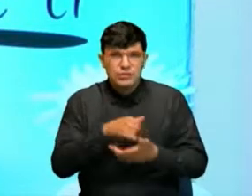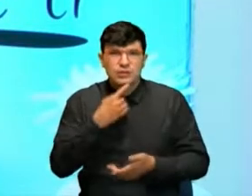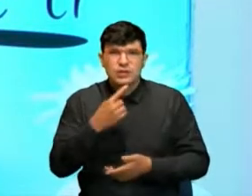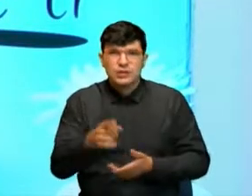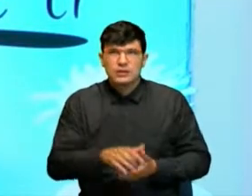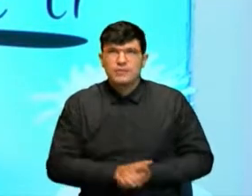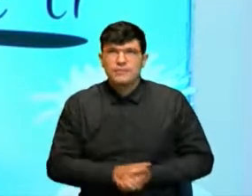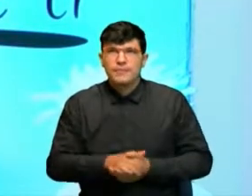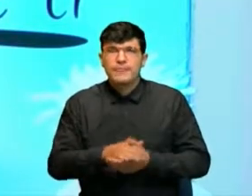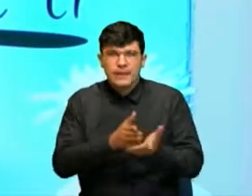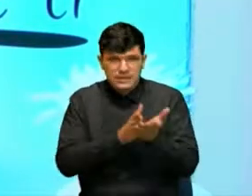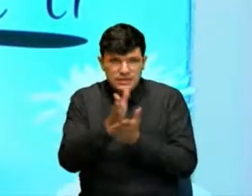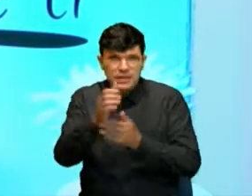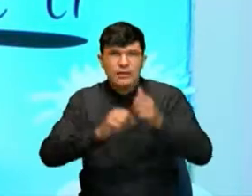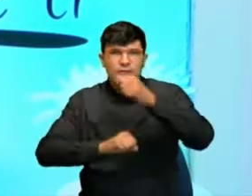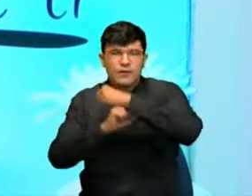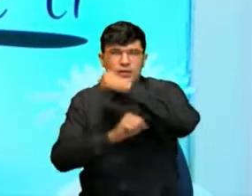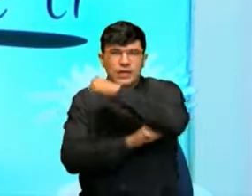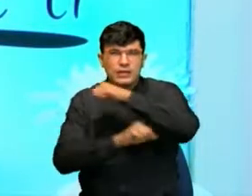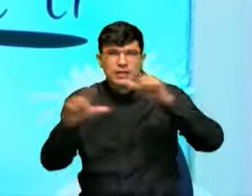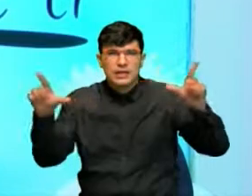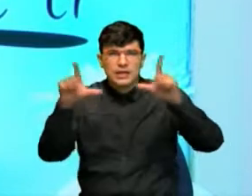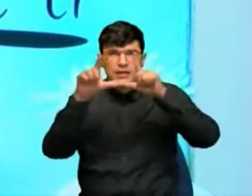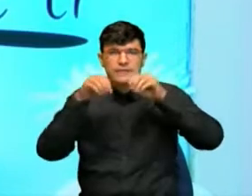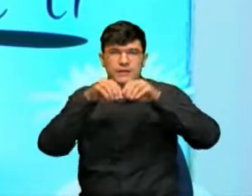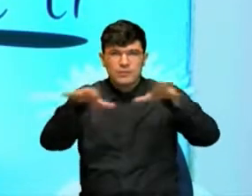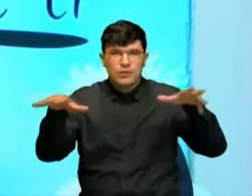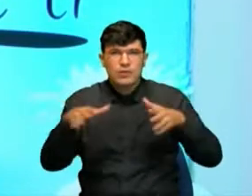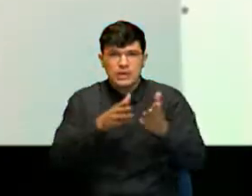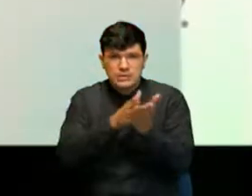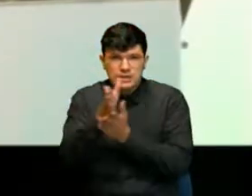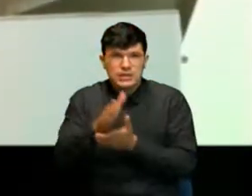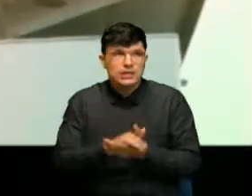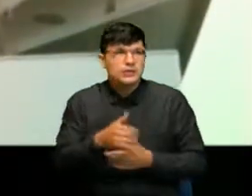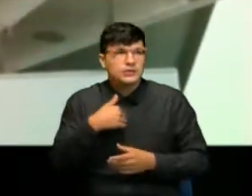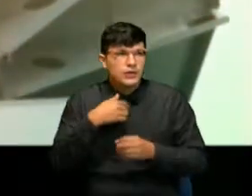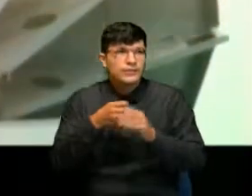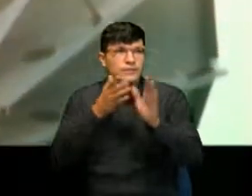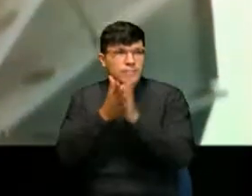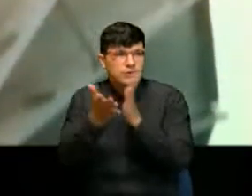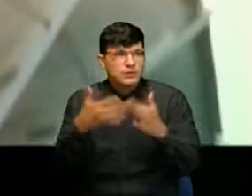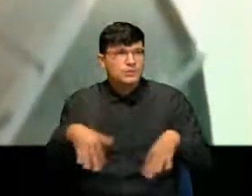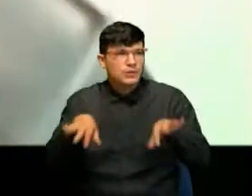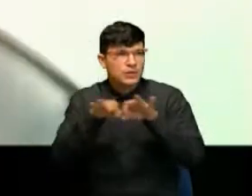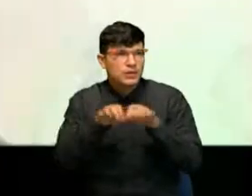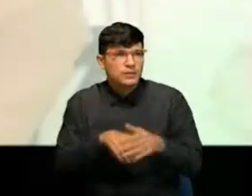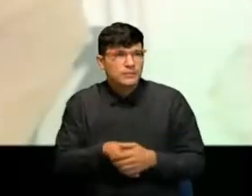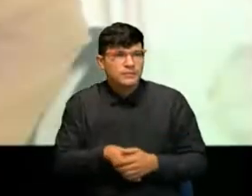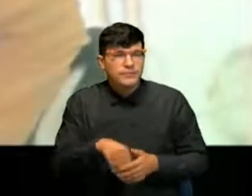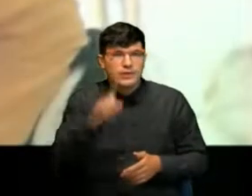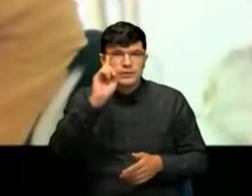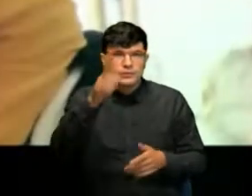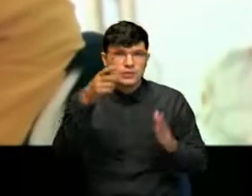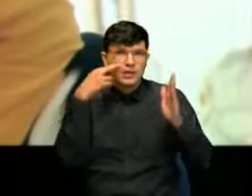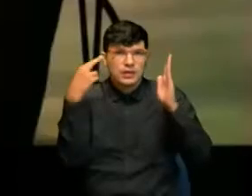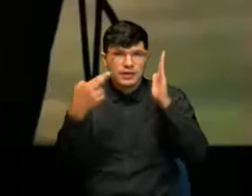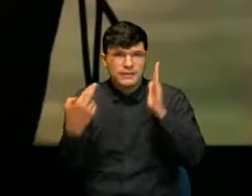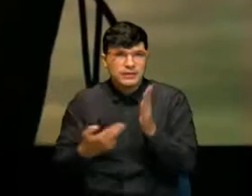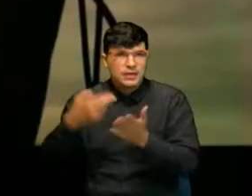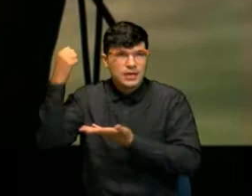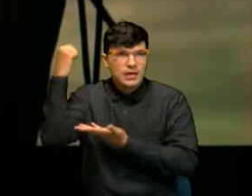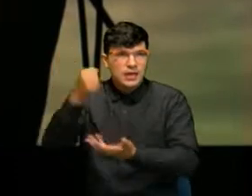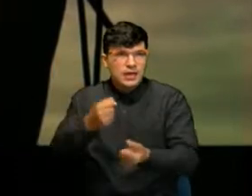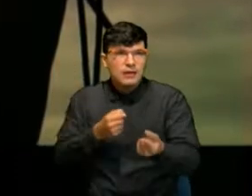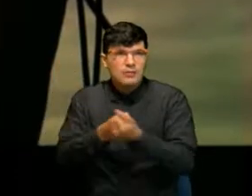salir fortalecida la televisión pública y ya está saliendo fortalecida. Yo le doy un dato, John, vea. Si usted revisa la inversión y lo que ha destinado